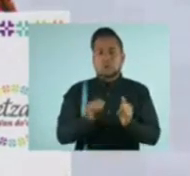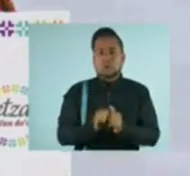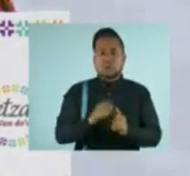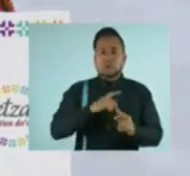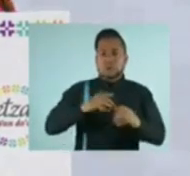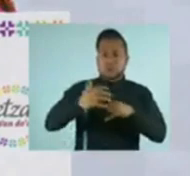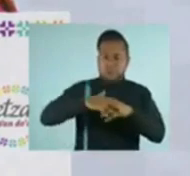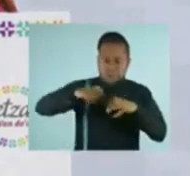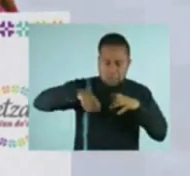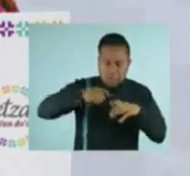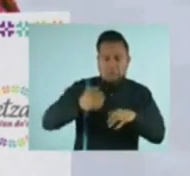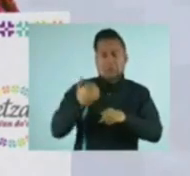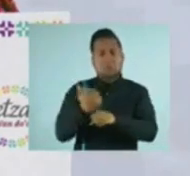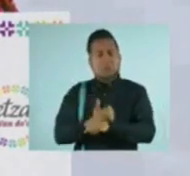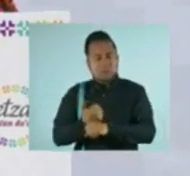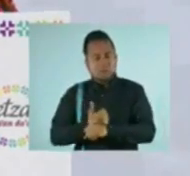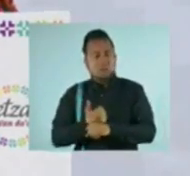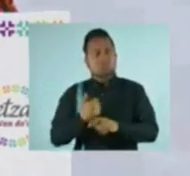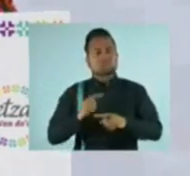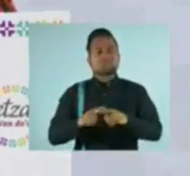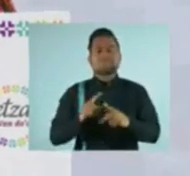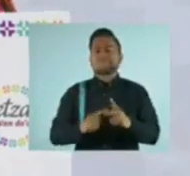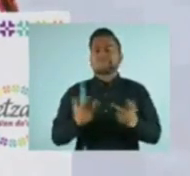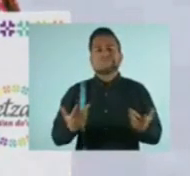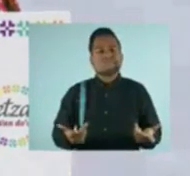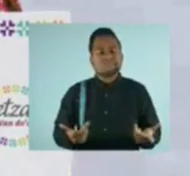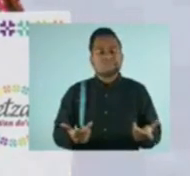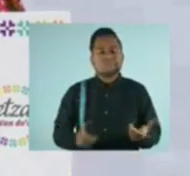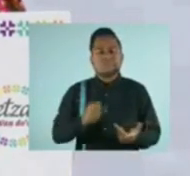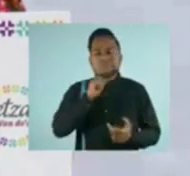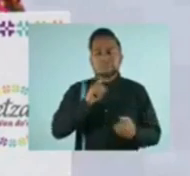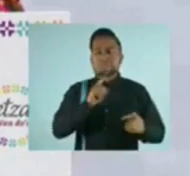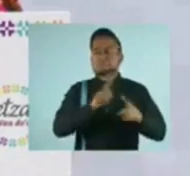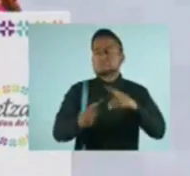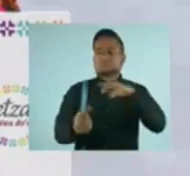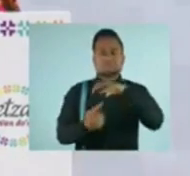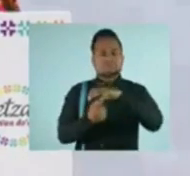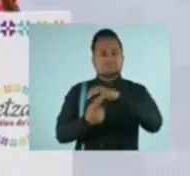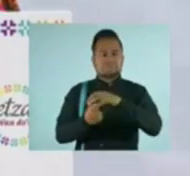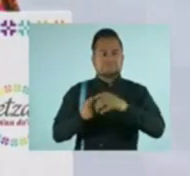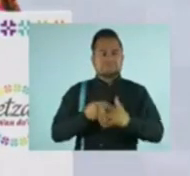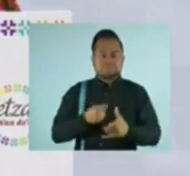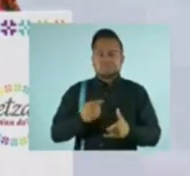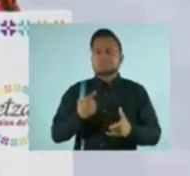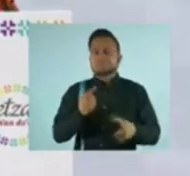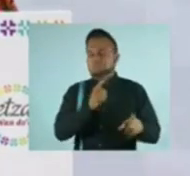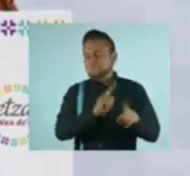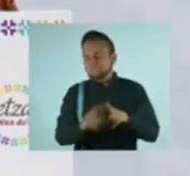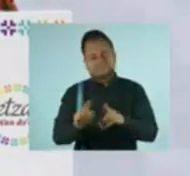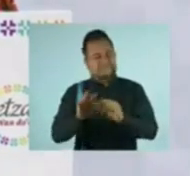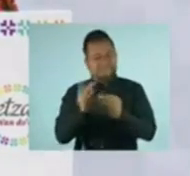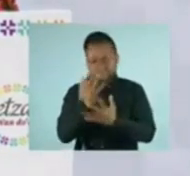caldo, en amarillo, y los demás hongos lo podemos preparar en diferentes